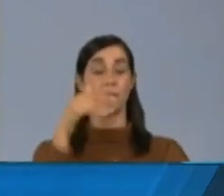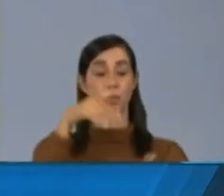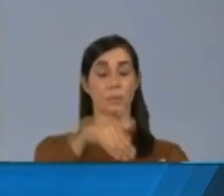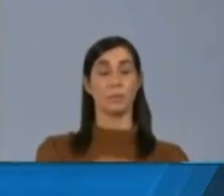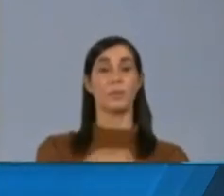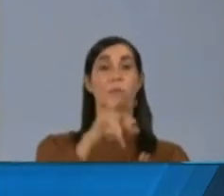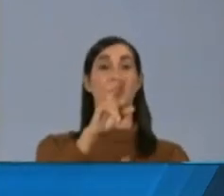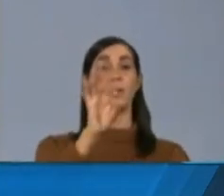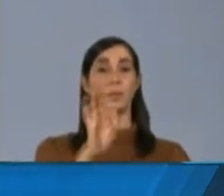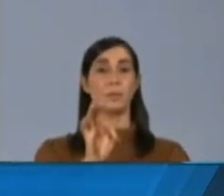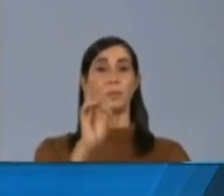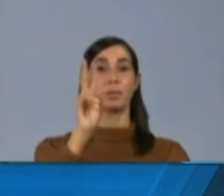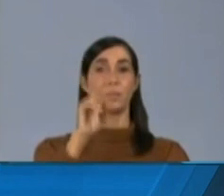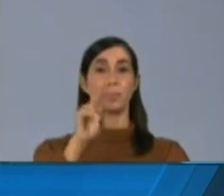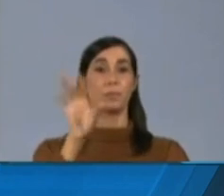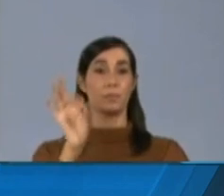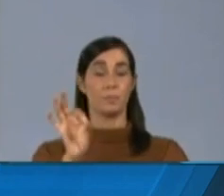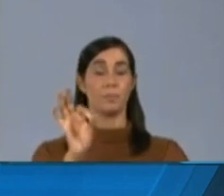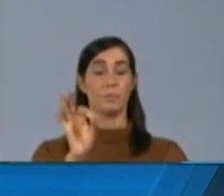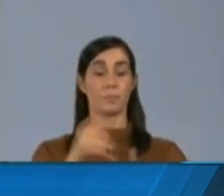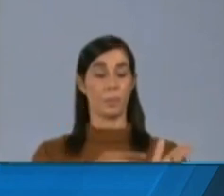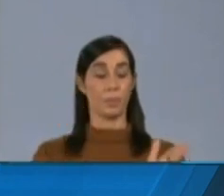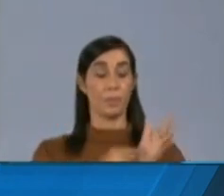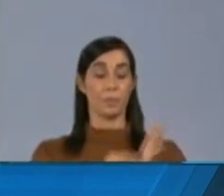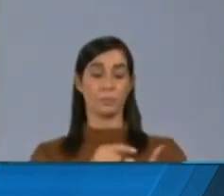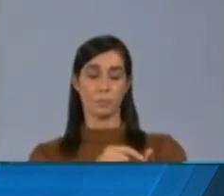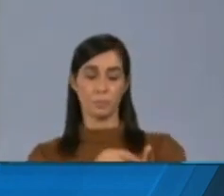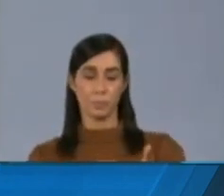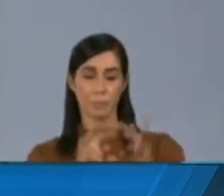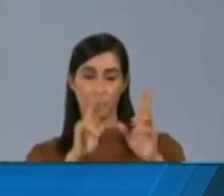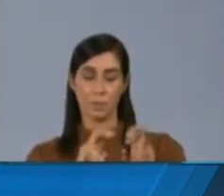11.929. Las muestras procesadas,